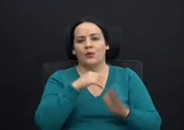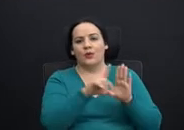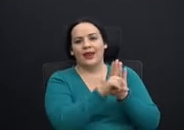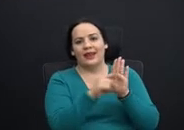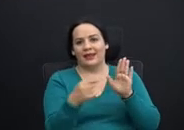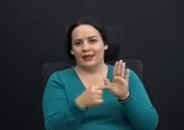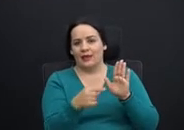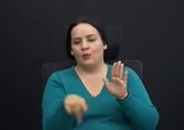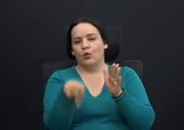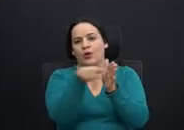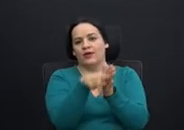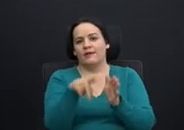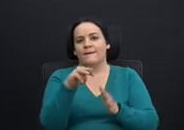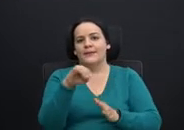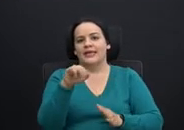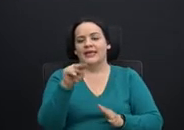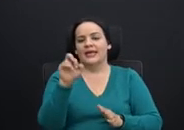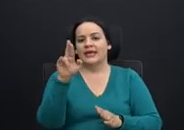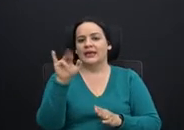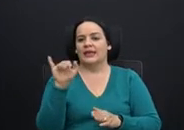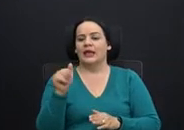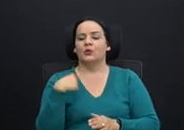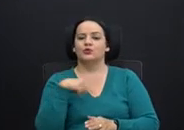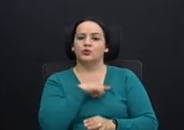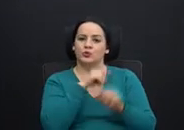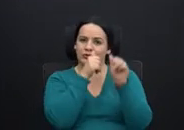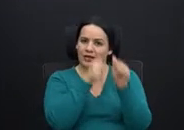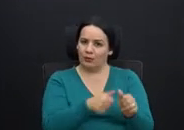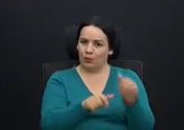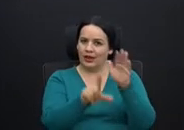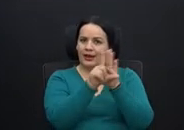ley. Pero yo he sido un gran